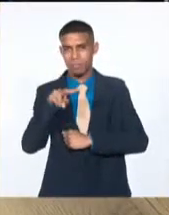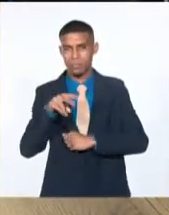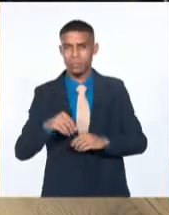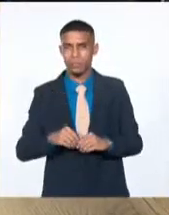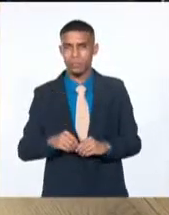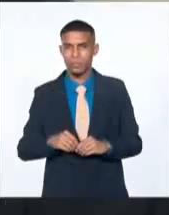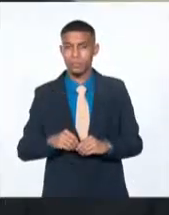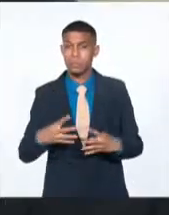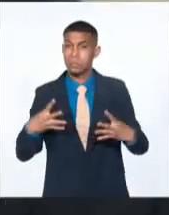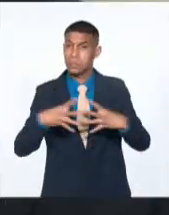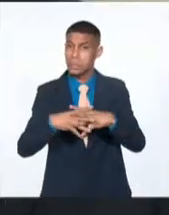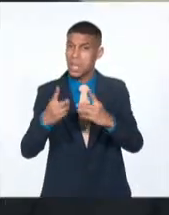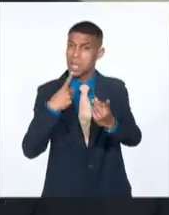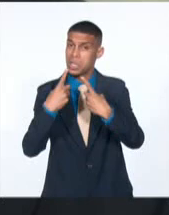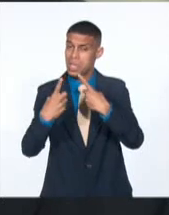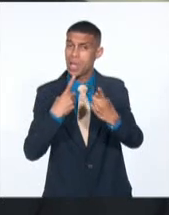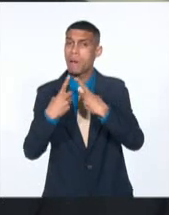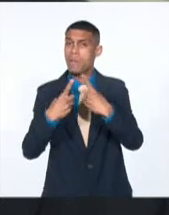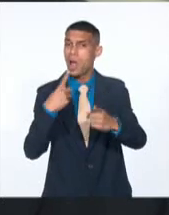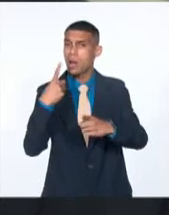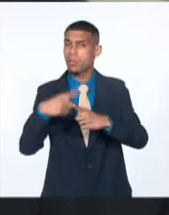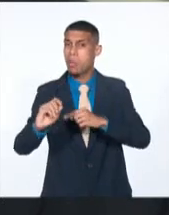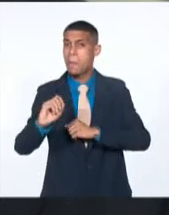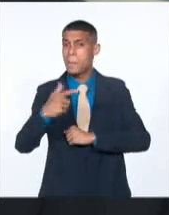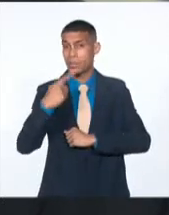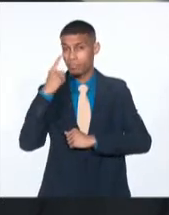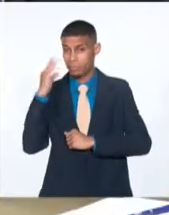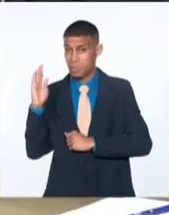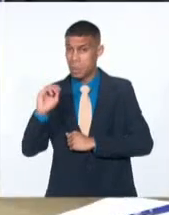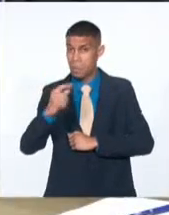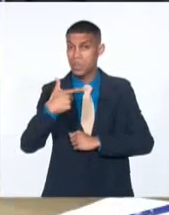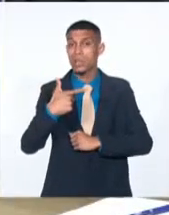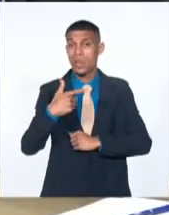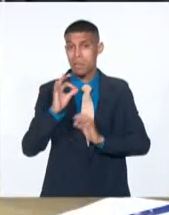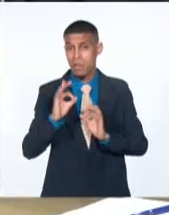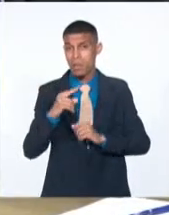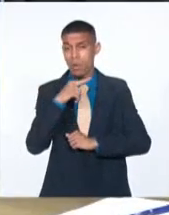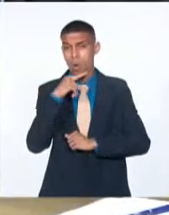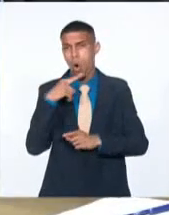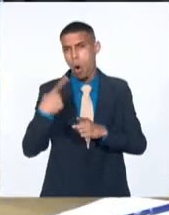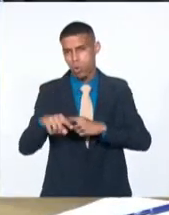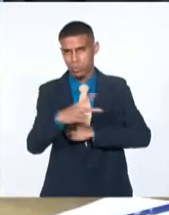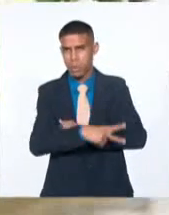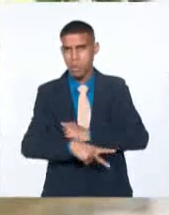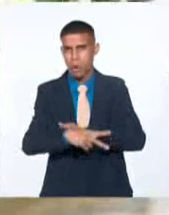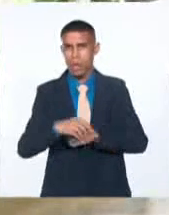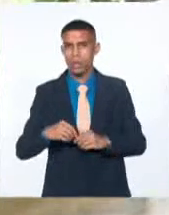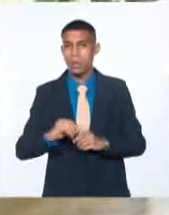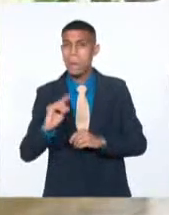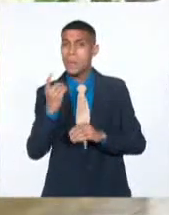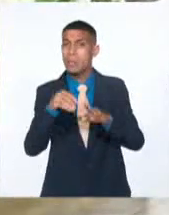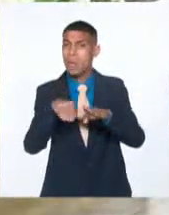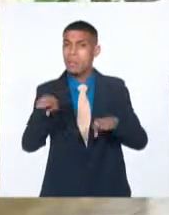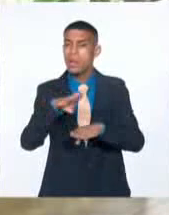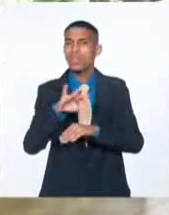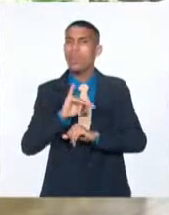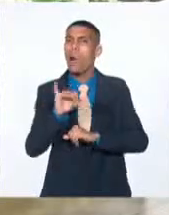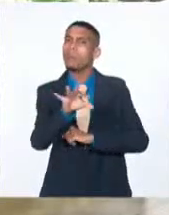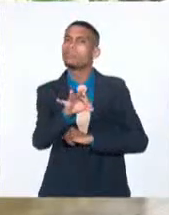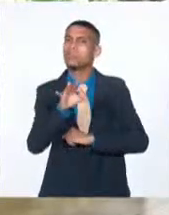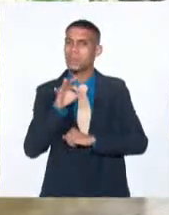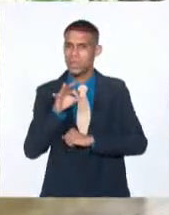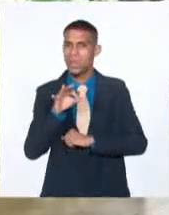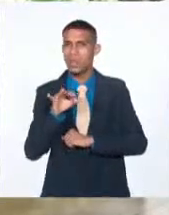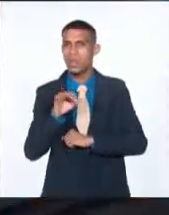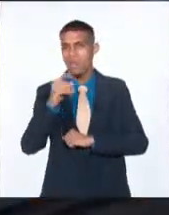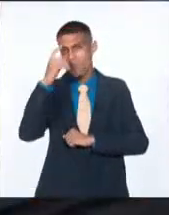intercambiar con Kodjamurat Dimuradov, viceprimer ministro de la República de Turkmenistán, Marrero Cruz trasladó la invitación del primer